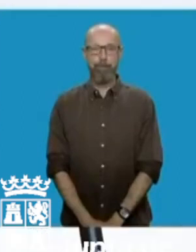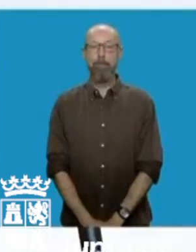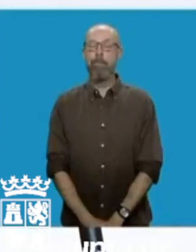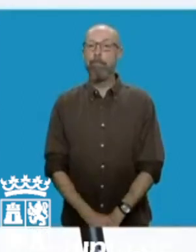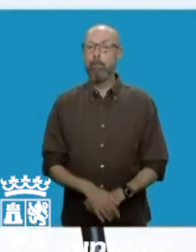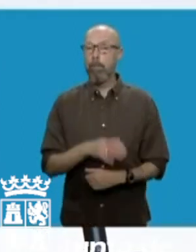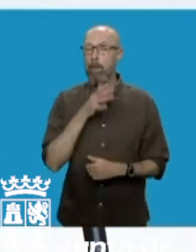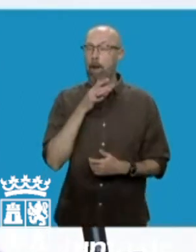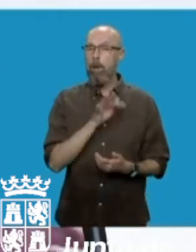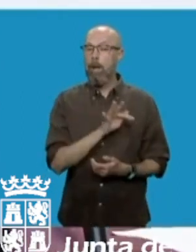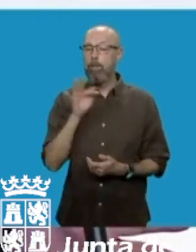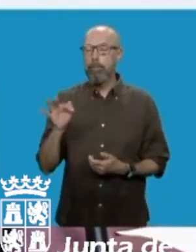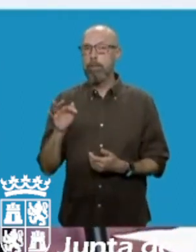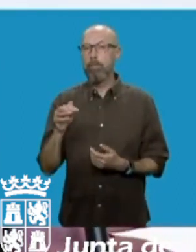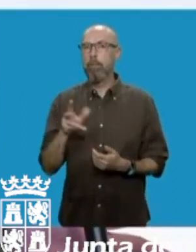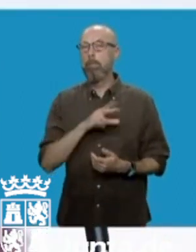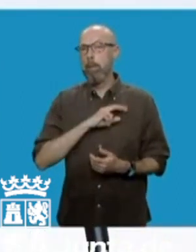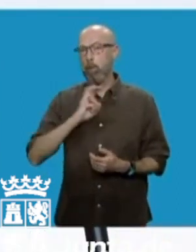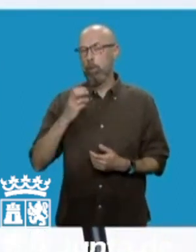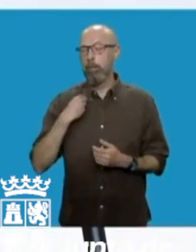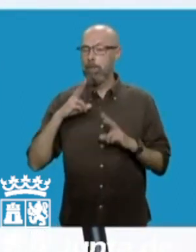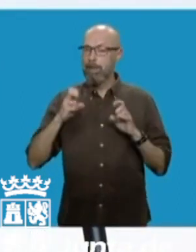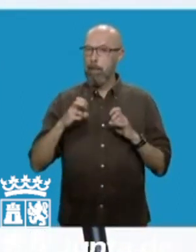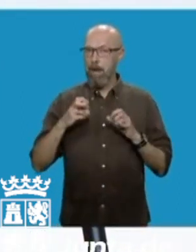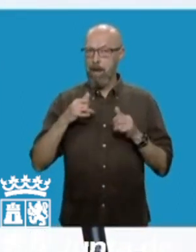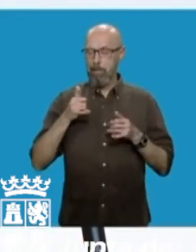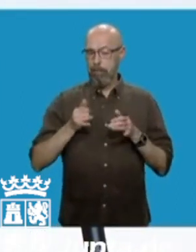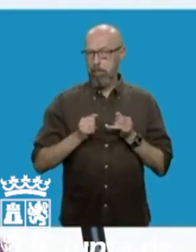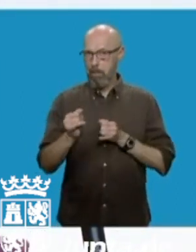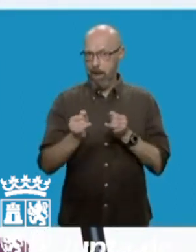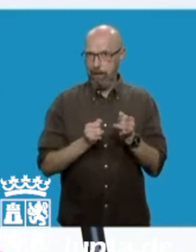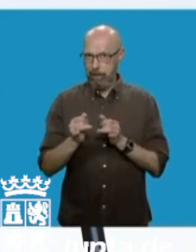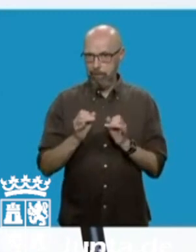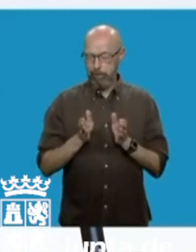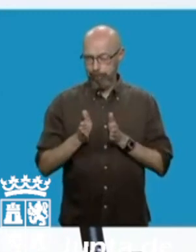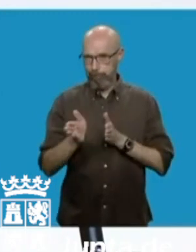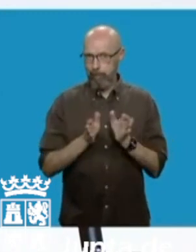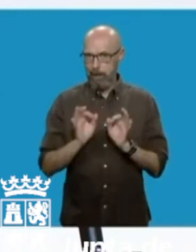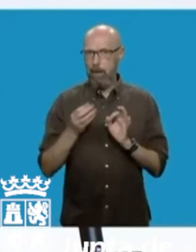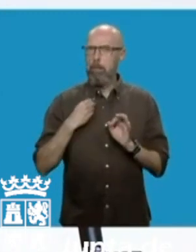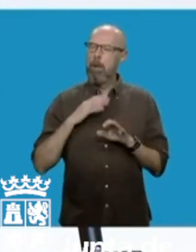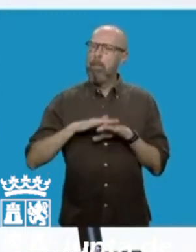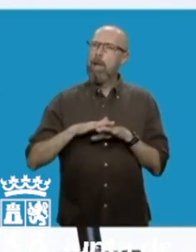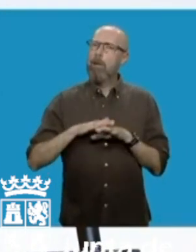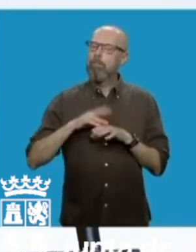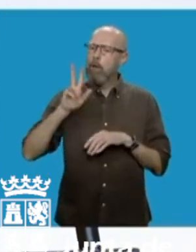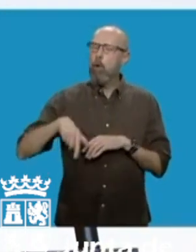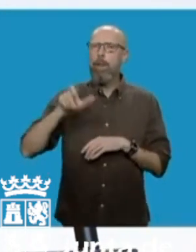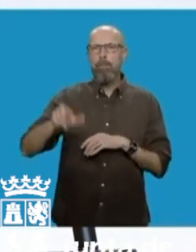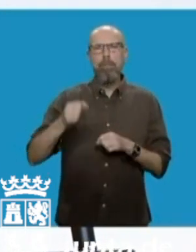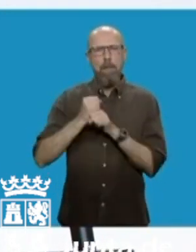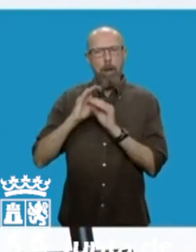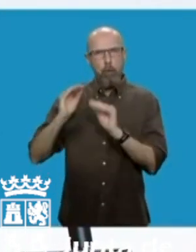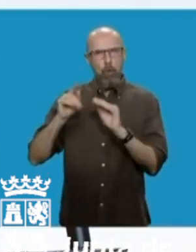Vamos con más galardones. Hablamos ahora del mundo del patín en línea para destacar el gran trabajo y la evolución que ha tenido